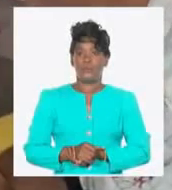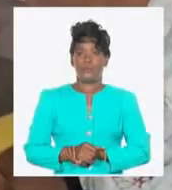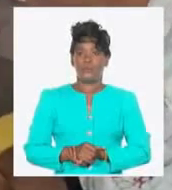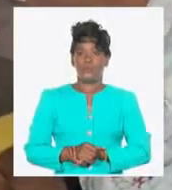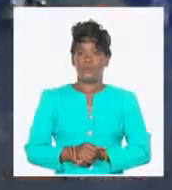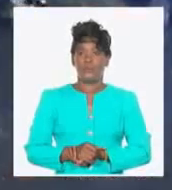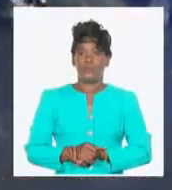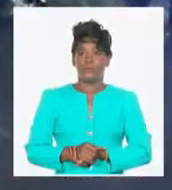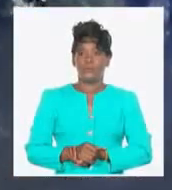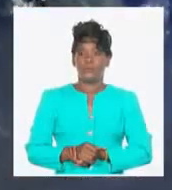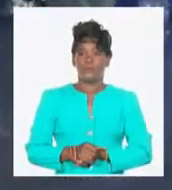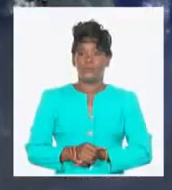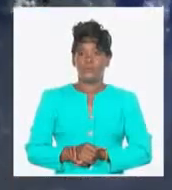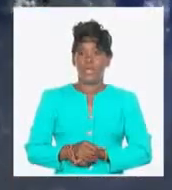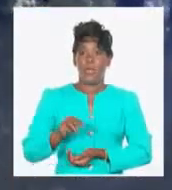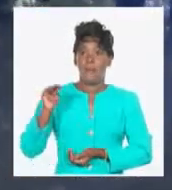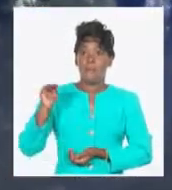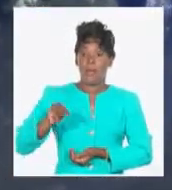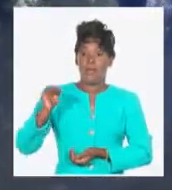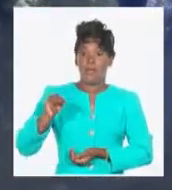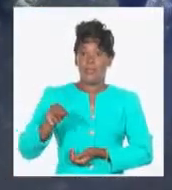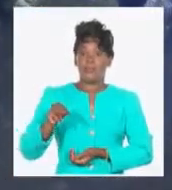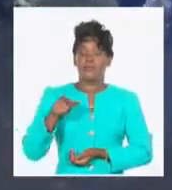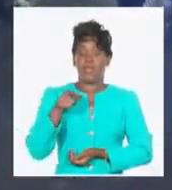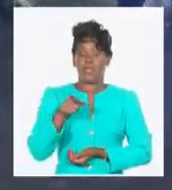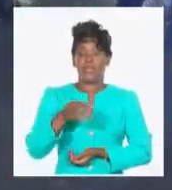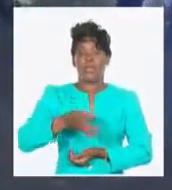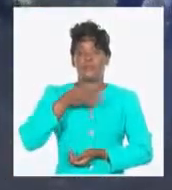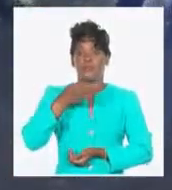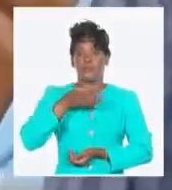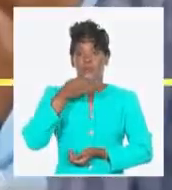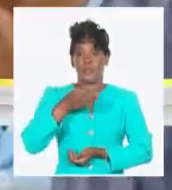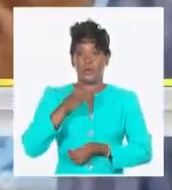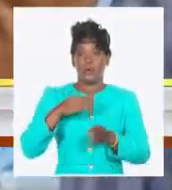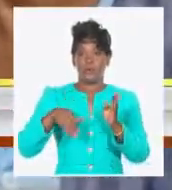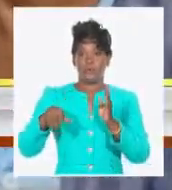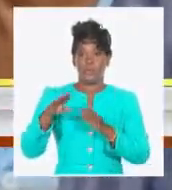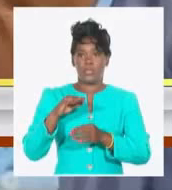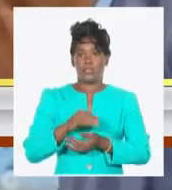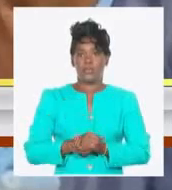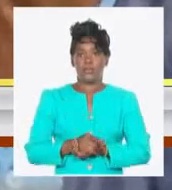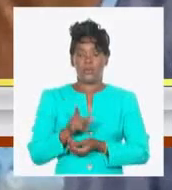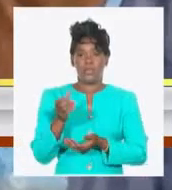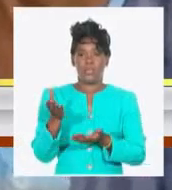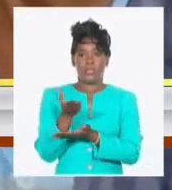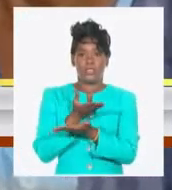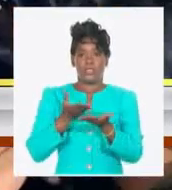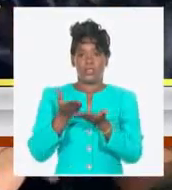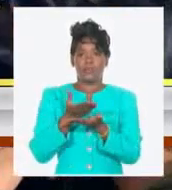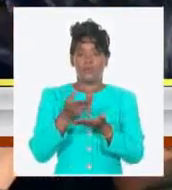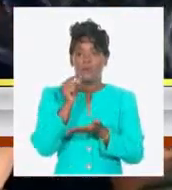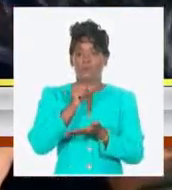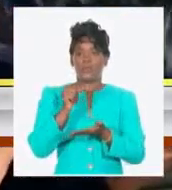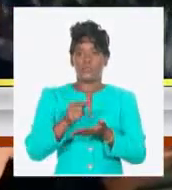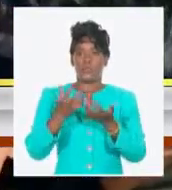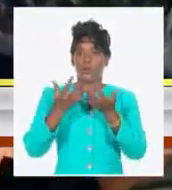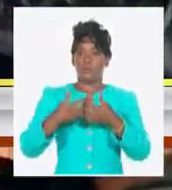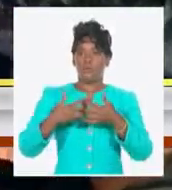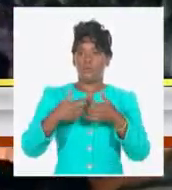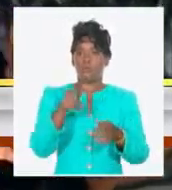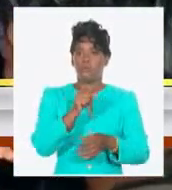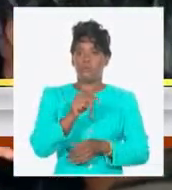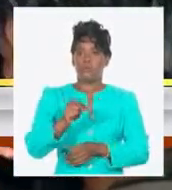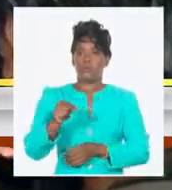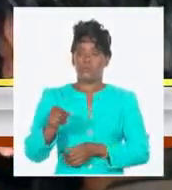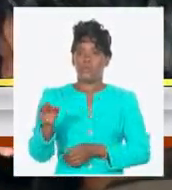A pensar diferente, exhortó el viceprimer ministro Jorge Luis Tapia Fonseca en el intercambio con productores de la zona de Guaro en el municipio de